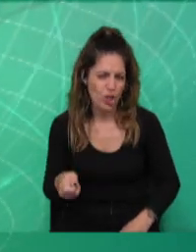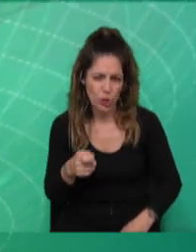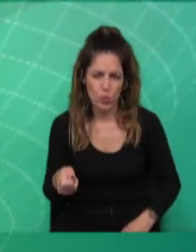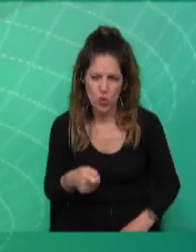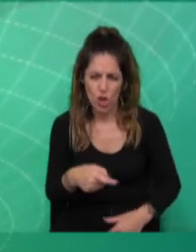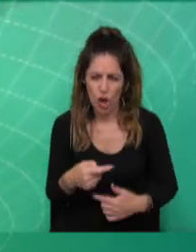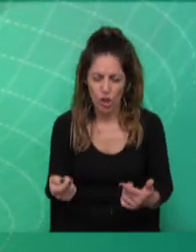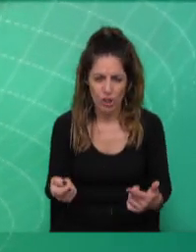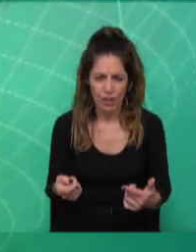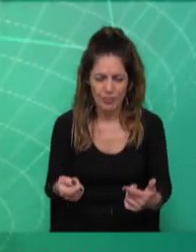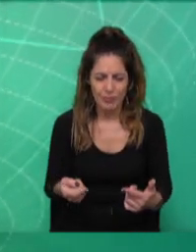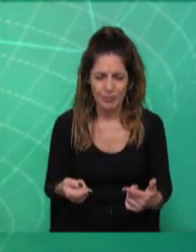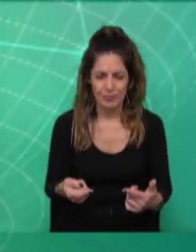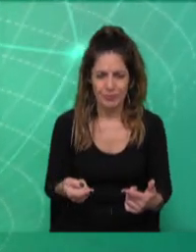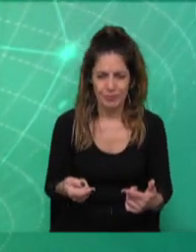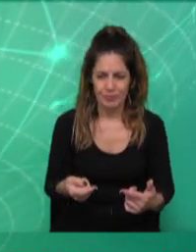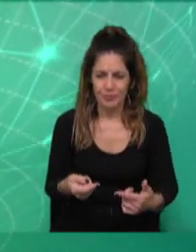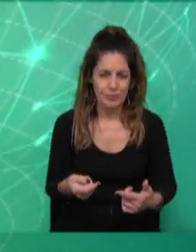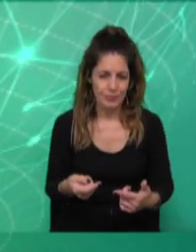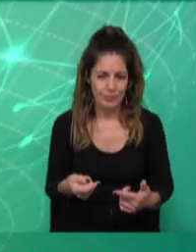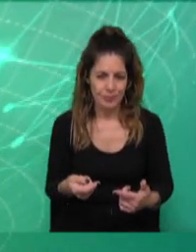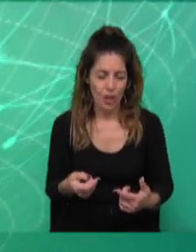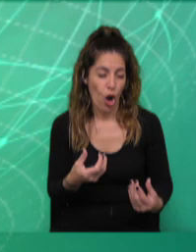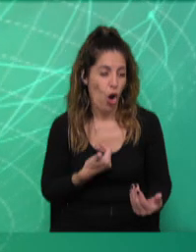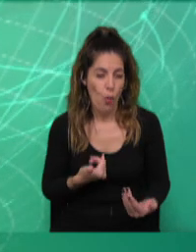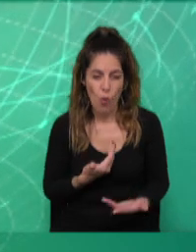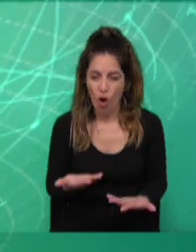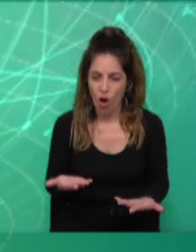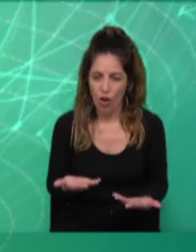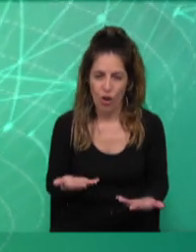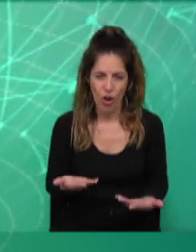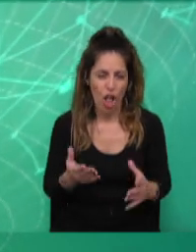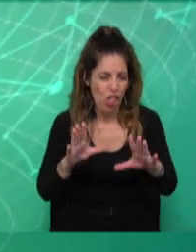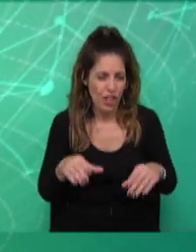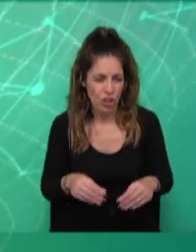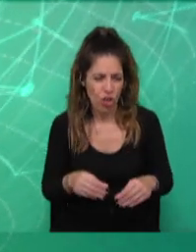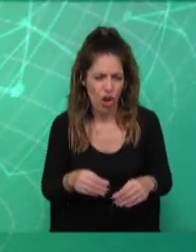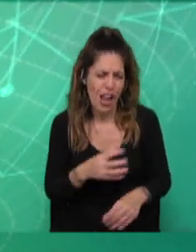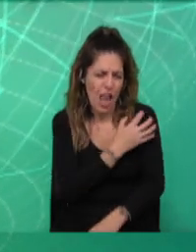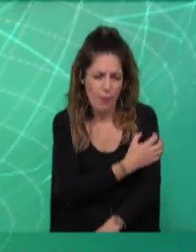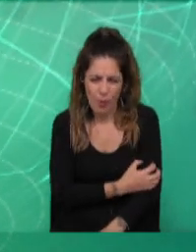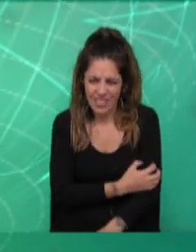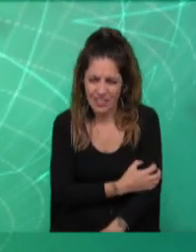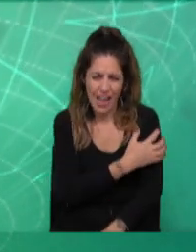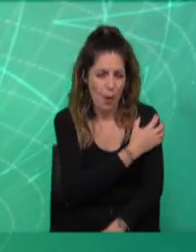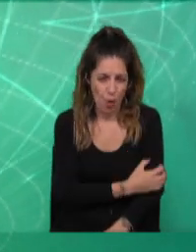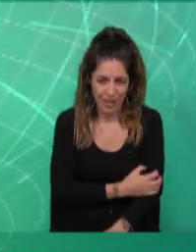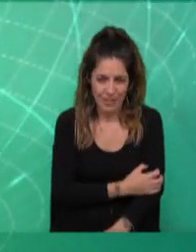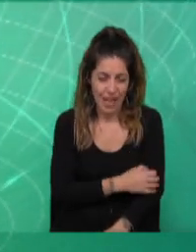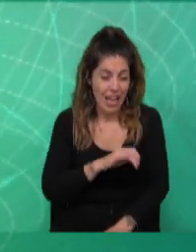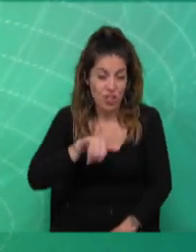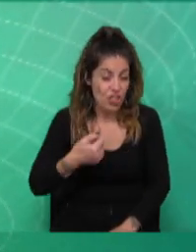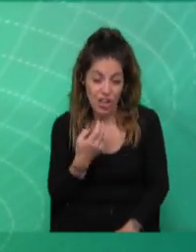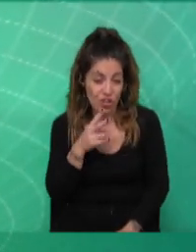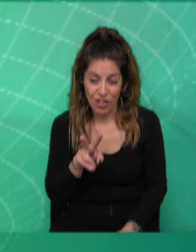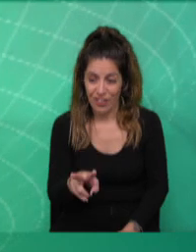de eh de como de la de de todo como la la miseria la miseria y la pobreza y eso ya no se